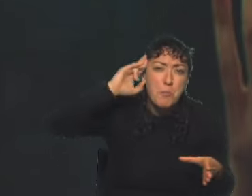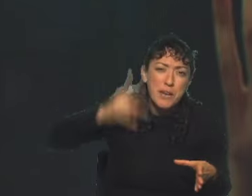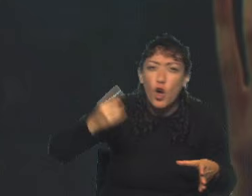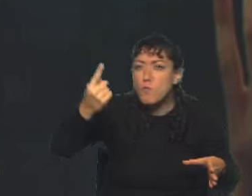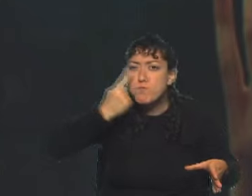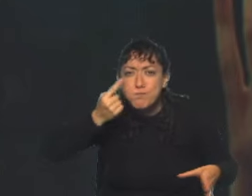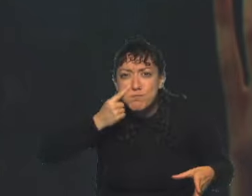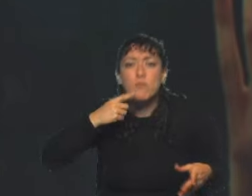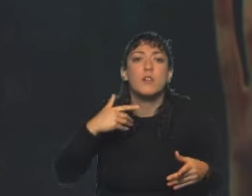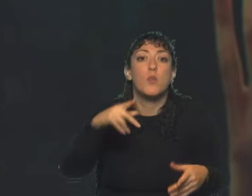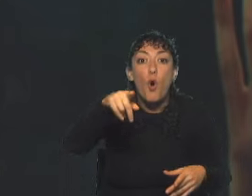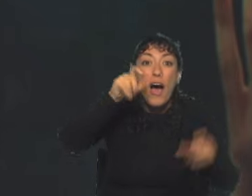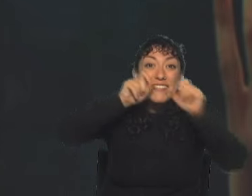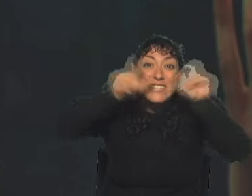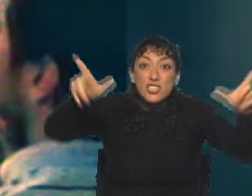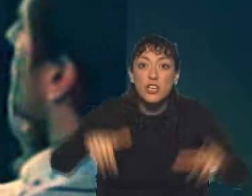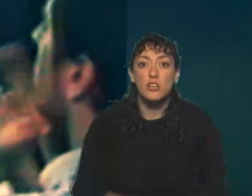pero presta atención, a vos, mirá.